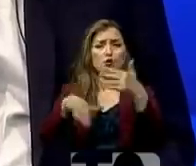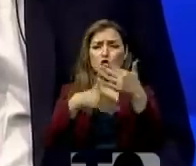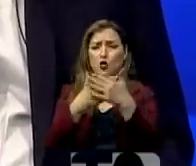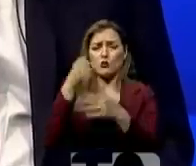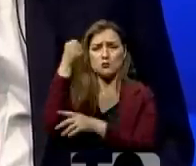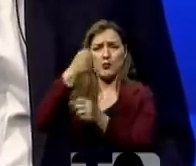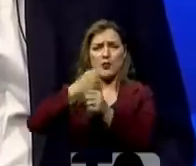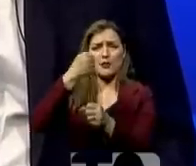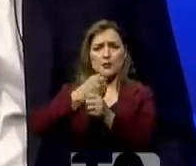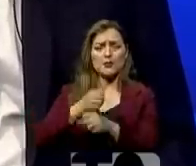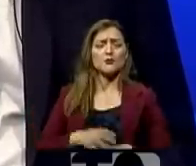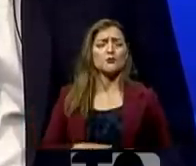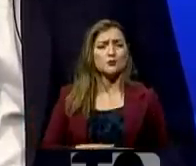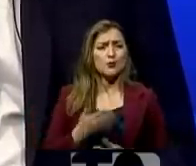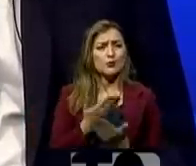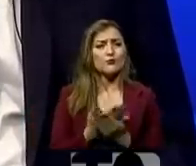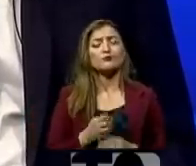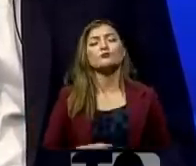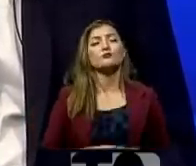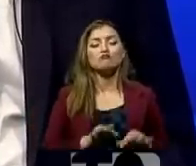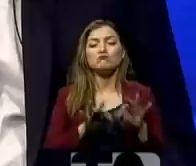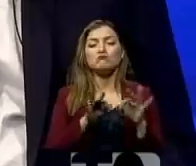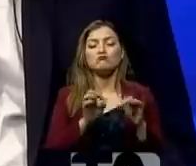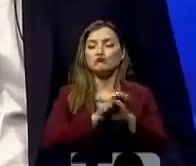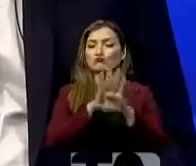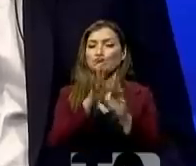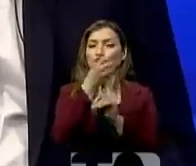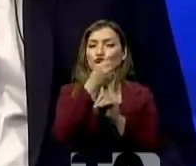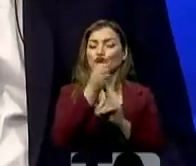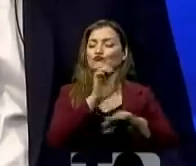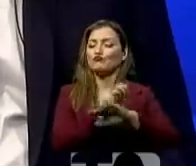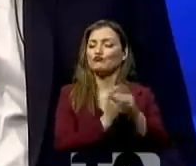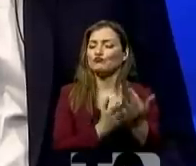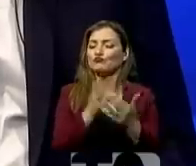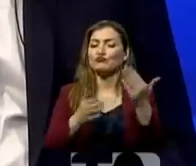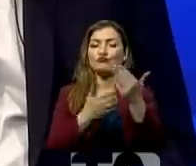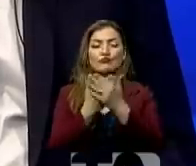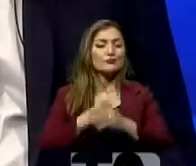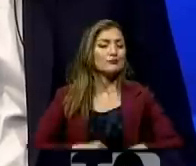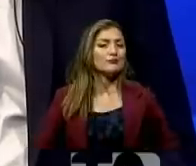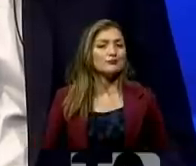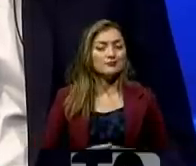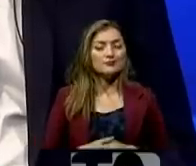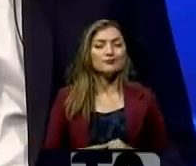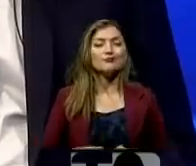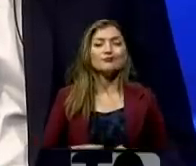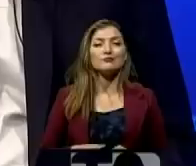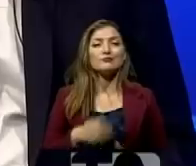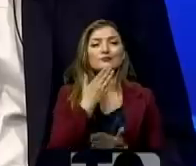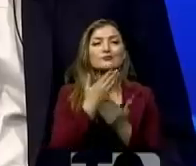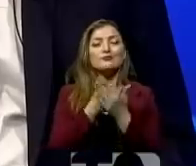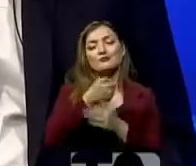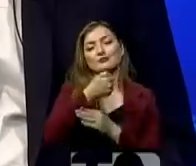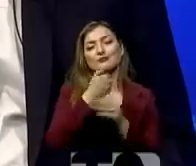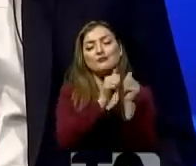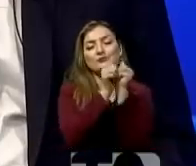todos los actores laborales pero con una propuesta en conjunto tenemos lograr la de ecuador después a muchos de todos quiero agradecerle que nos haya acompañado de